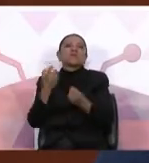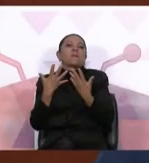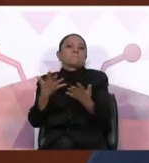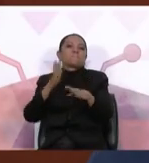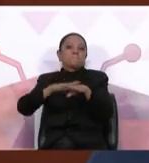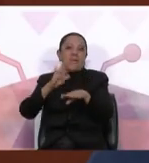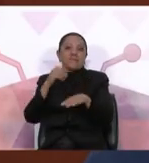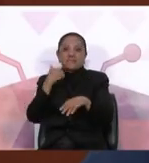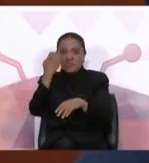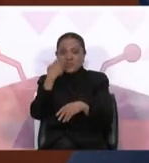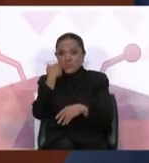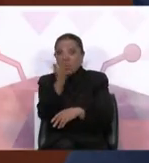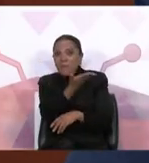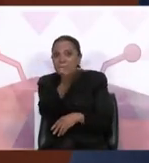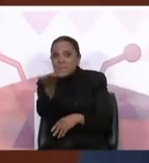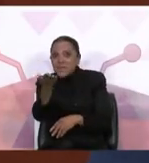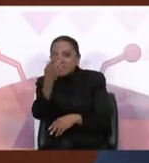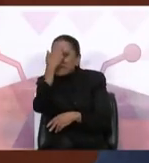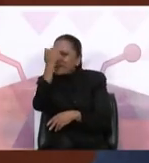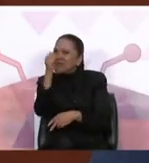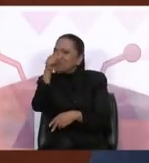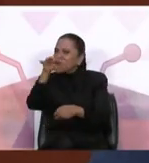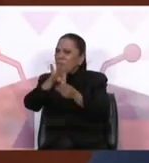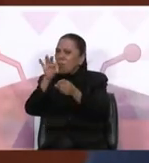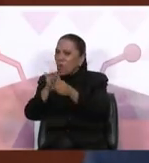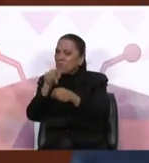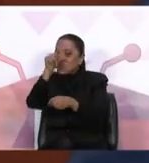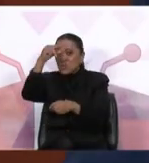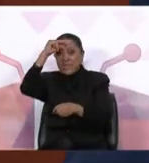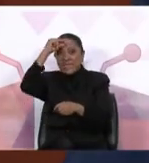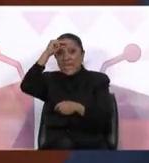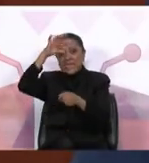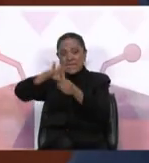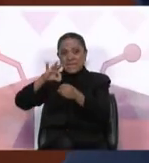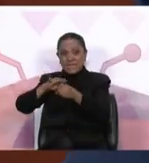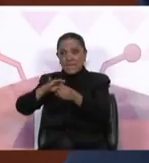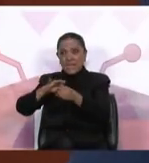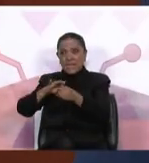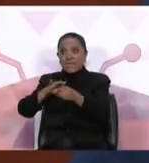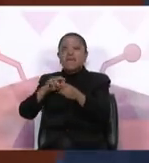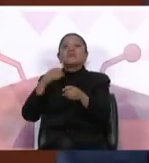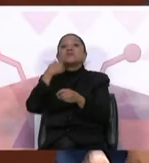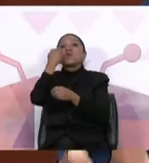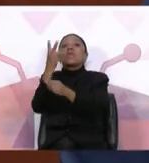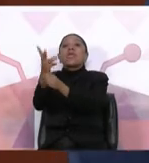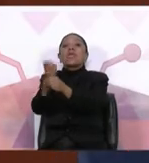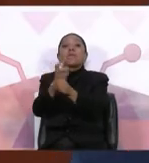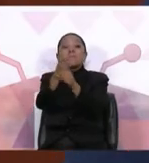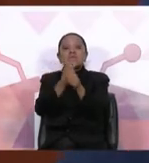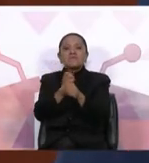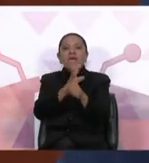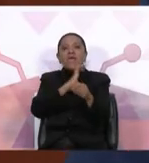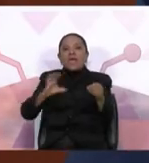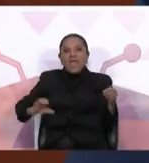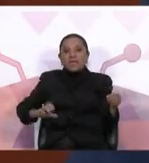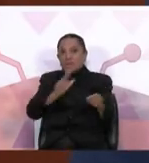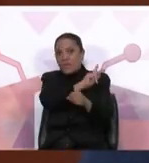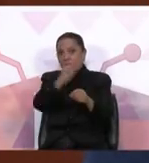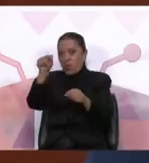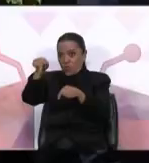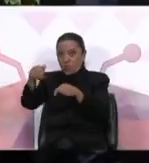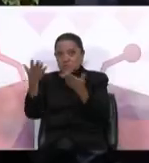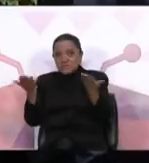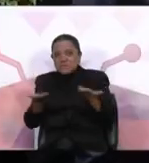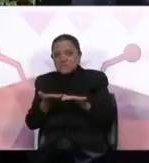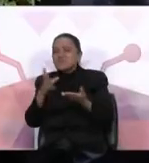razones tu voto que hagas un voto inteligente le invito también a los candidatos aquí presentes a quien nos sigan